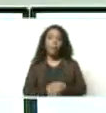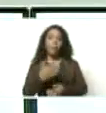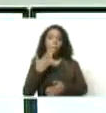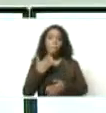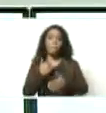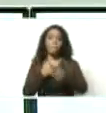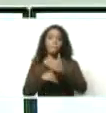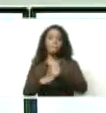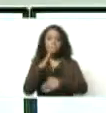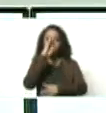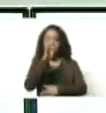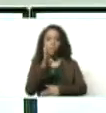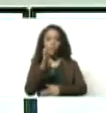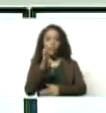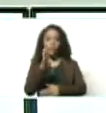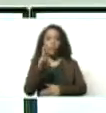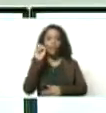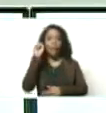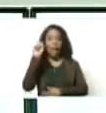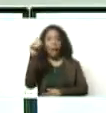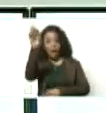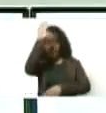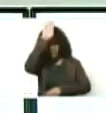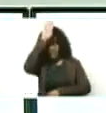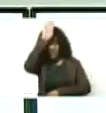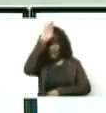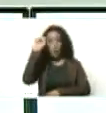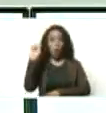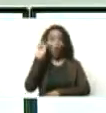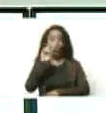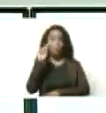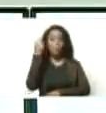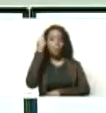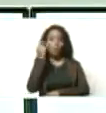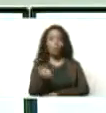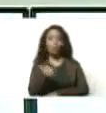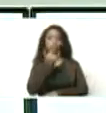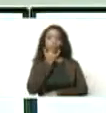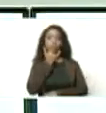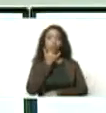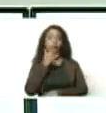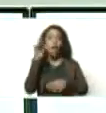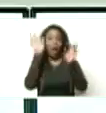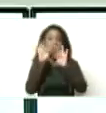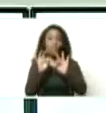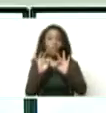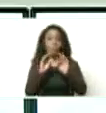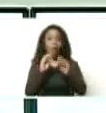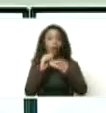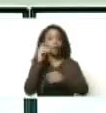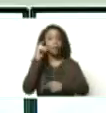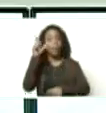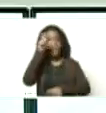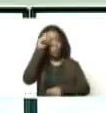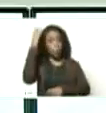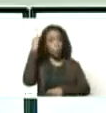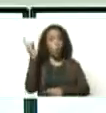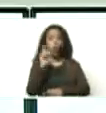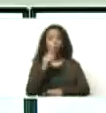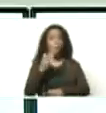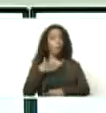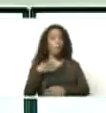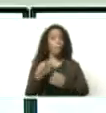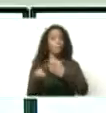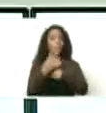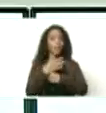directo vamos a ver el videito de la vega los dos primeros vídeos han fallado en la técnica en la calidad frena share no me pase en